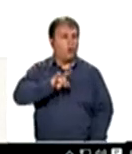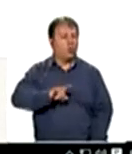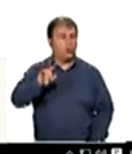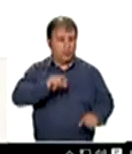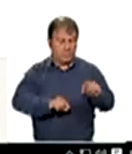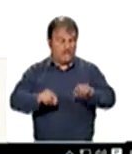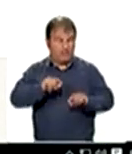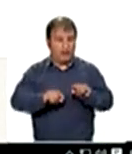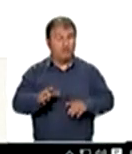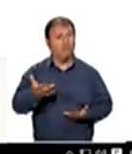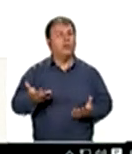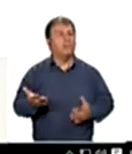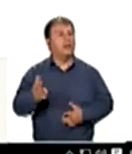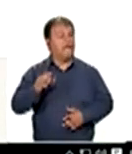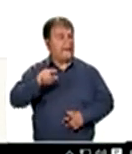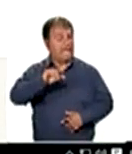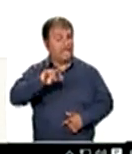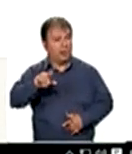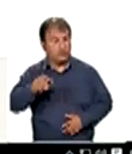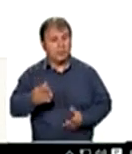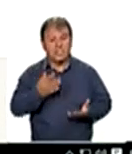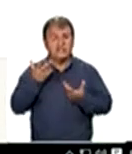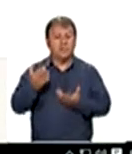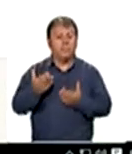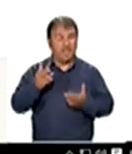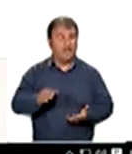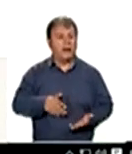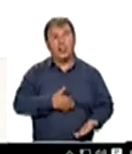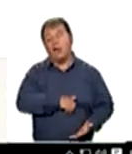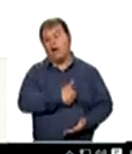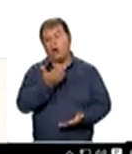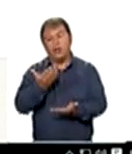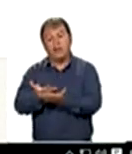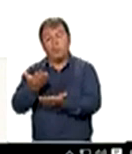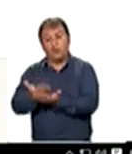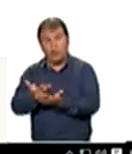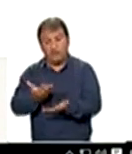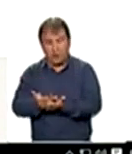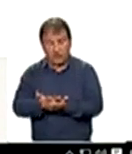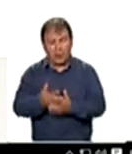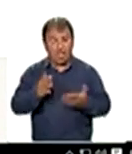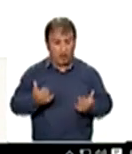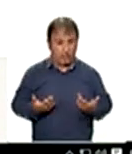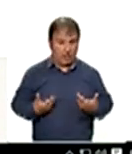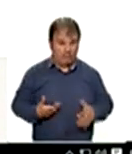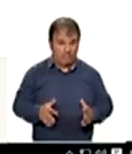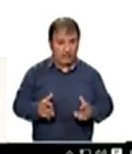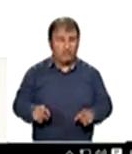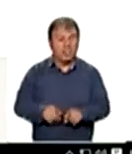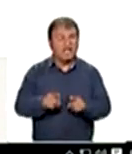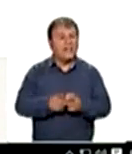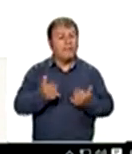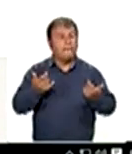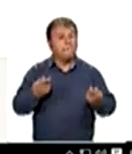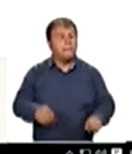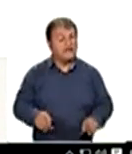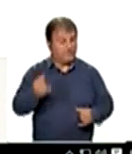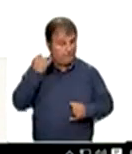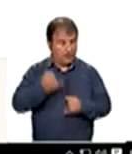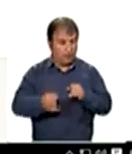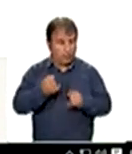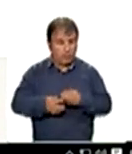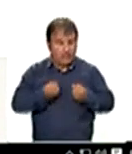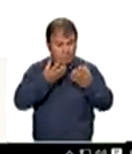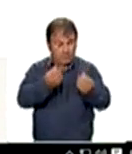por parte de Guerrero y han dicho que aguardan la contraproducción. Así que vamos a ver qué sucede finalmente y, como